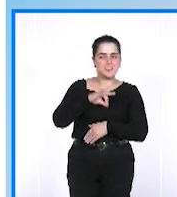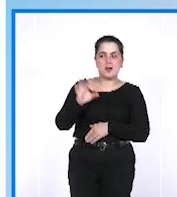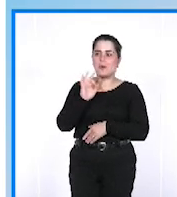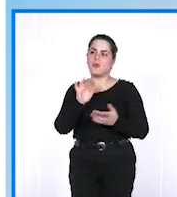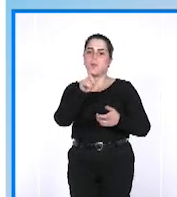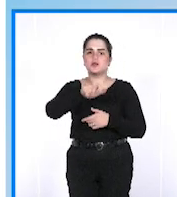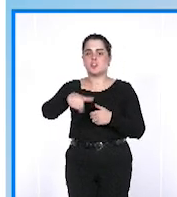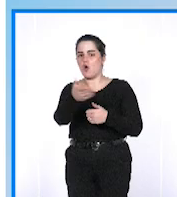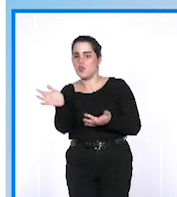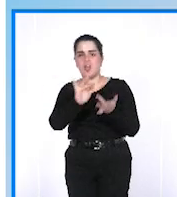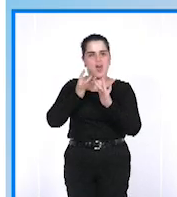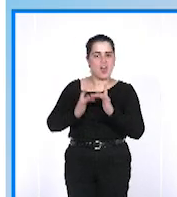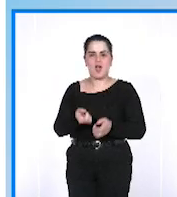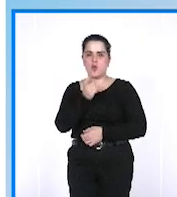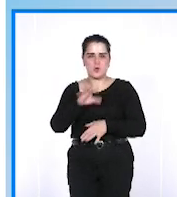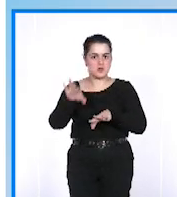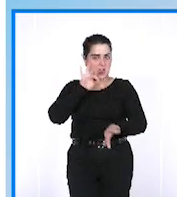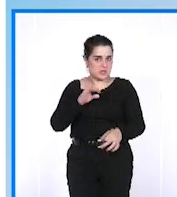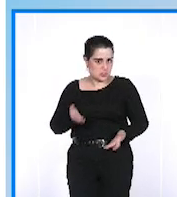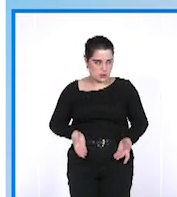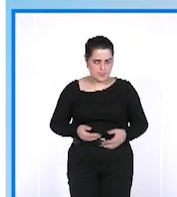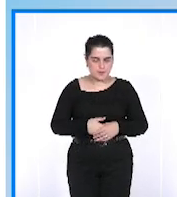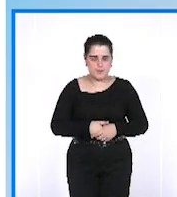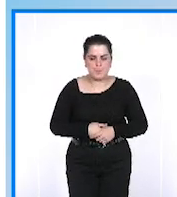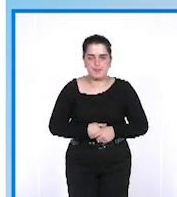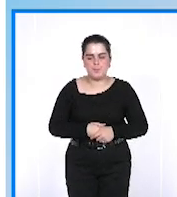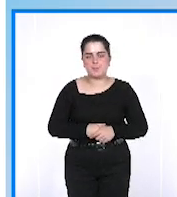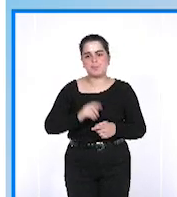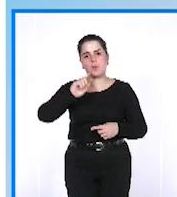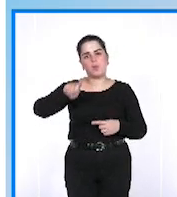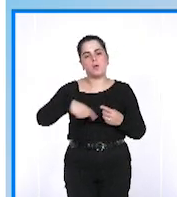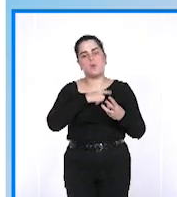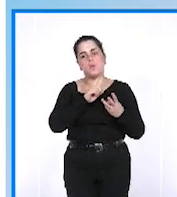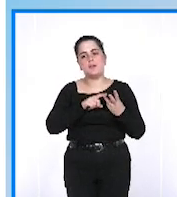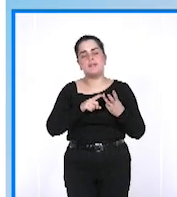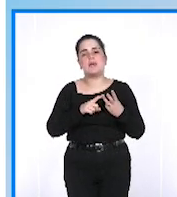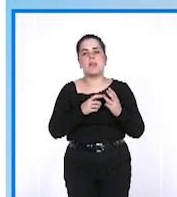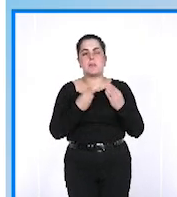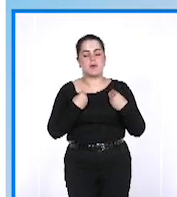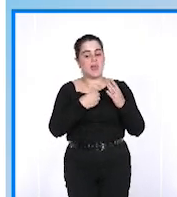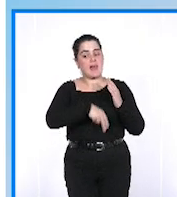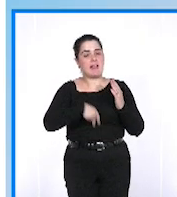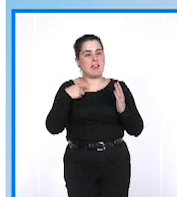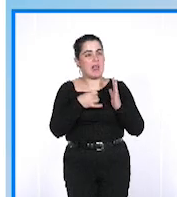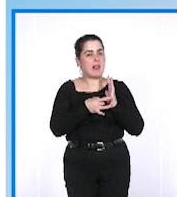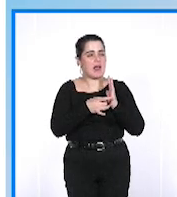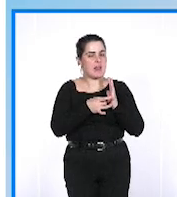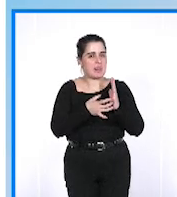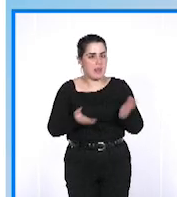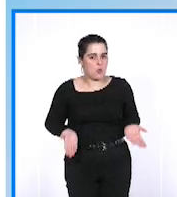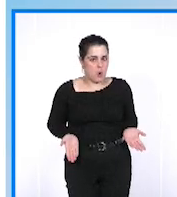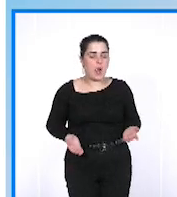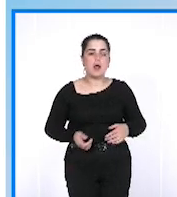relaciones interpersonales luego evaluamos también calidad de vida general y aquí de nuevo